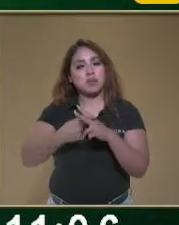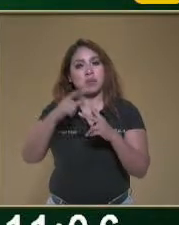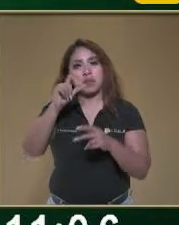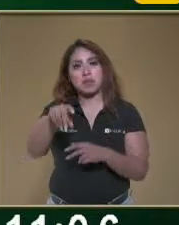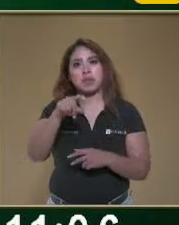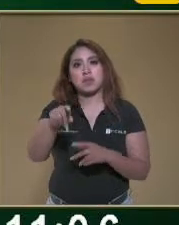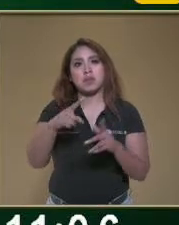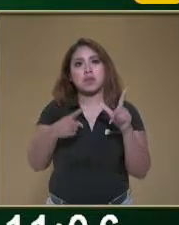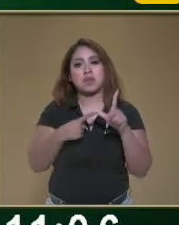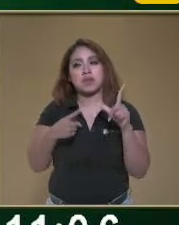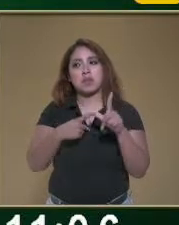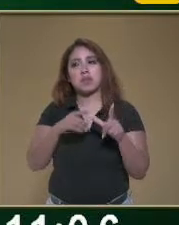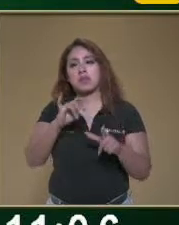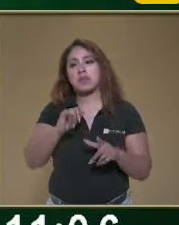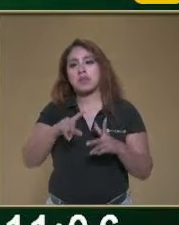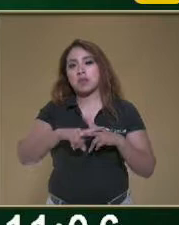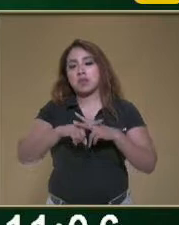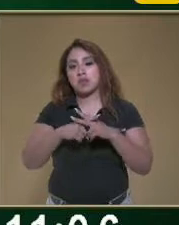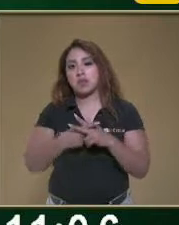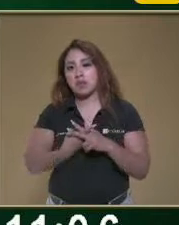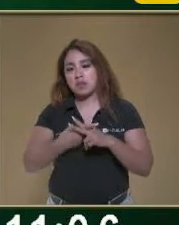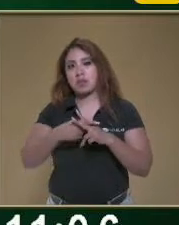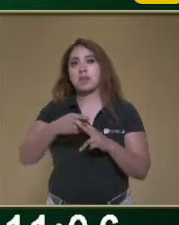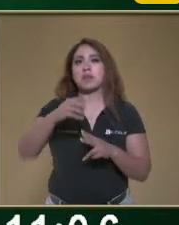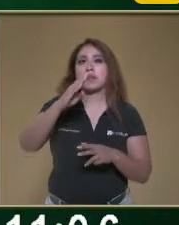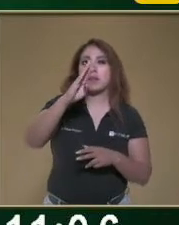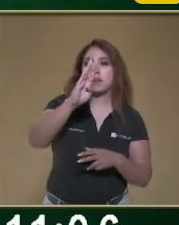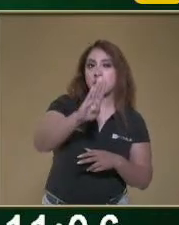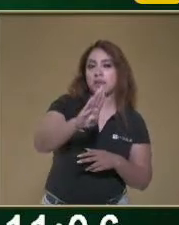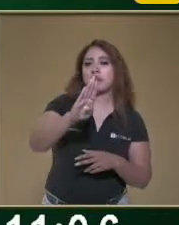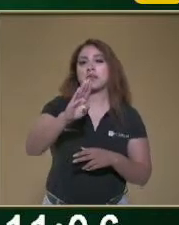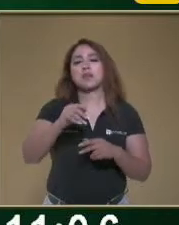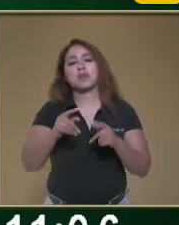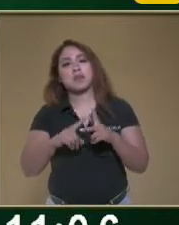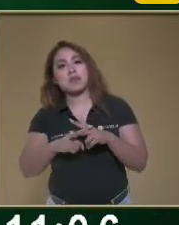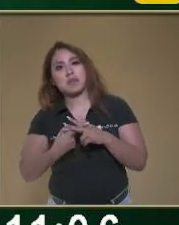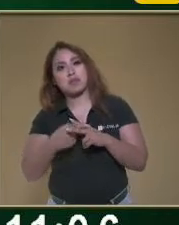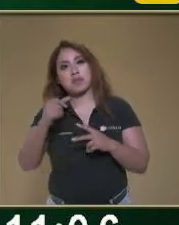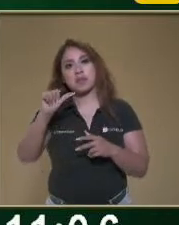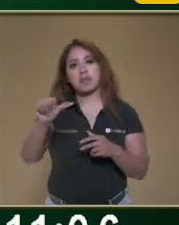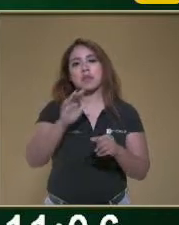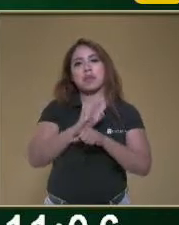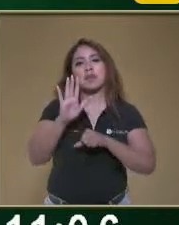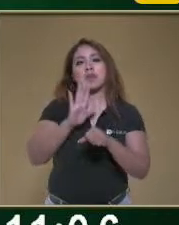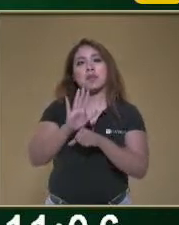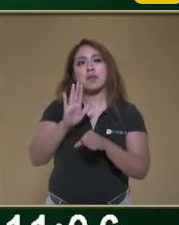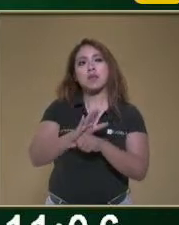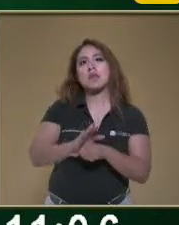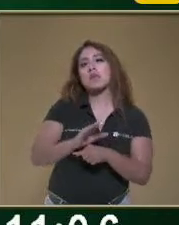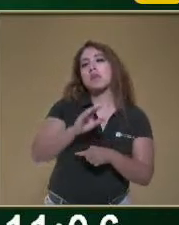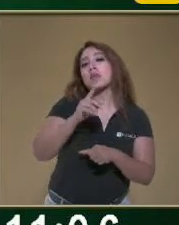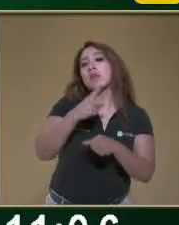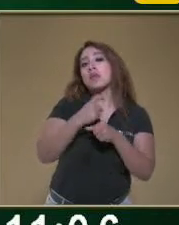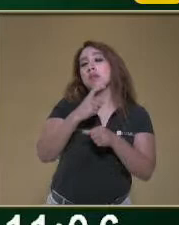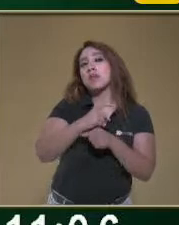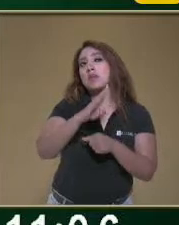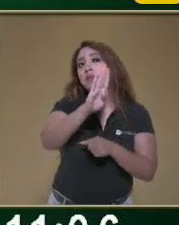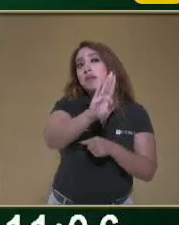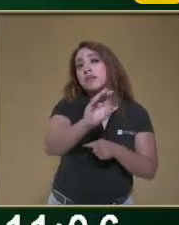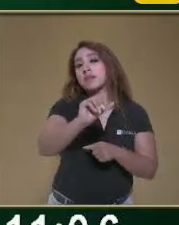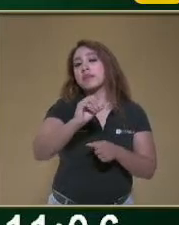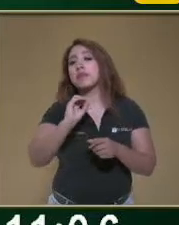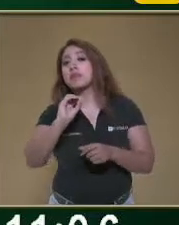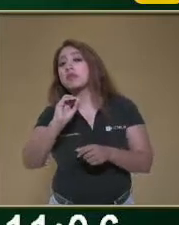letra, con la que empieza Aldo y con la que empieza Bere. ¿Cuál va primero? ¿Cuál está primero? ¿La de Bere o la de Aldo? La de